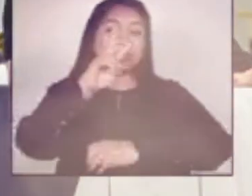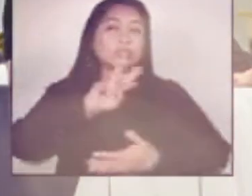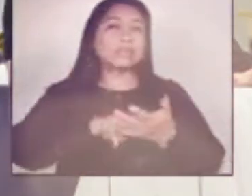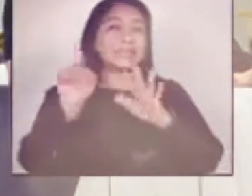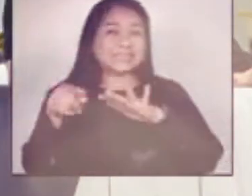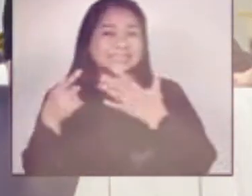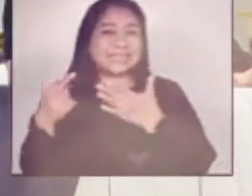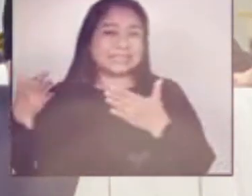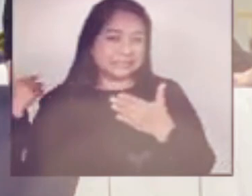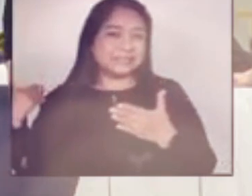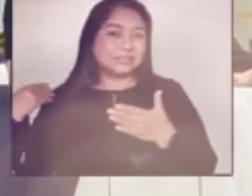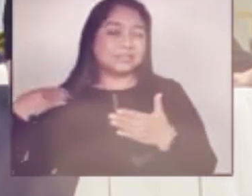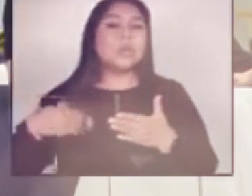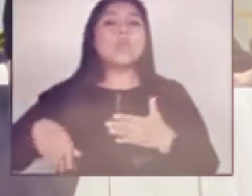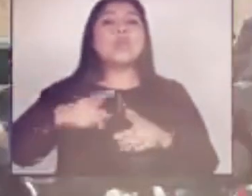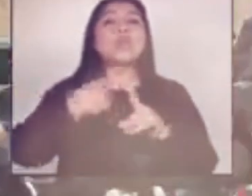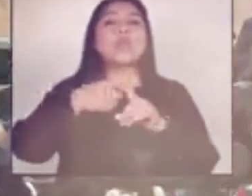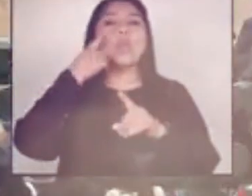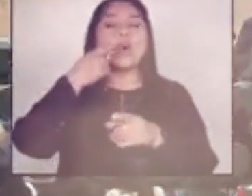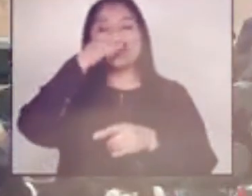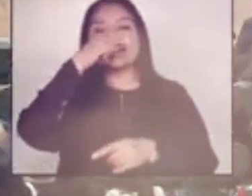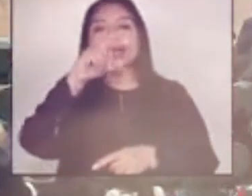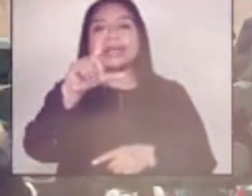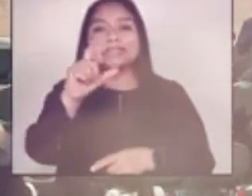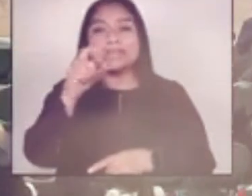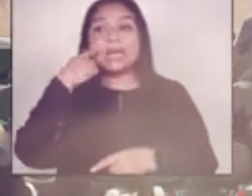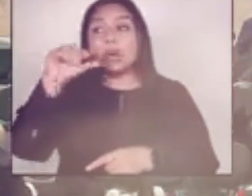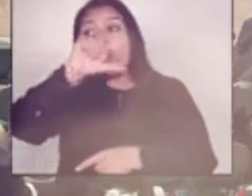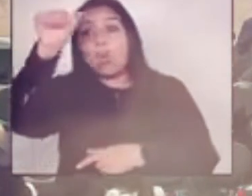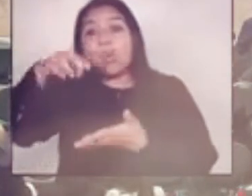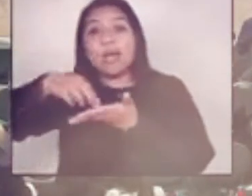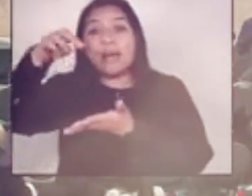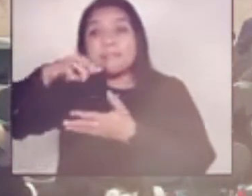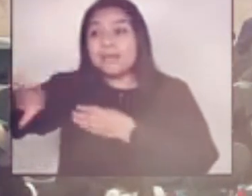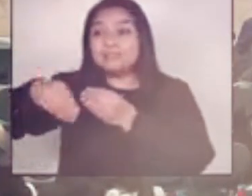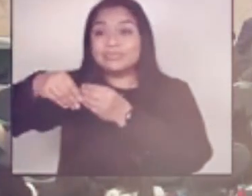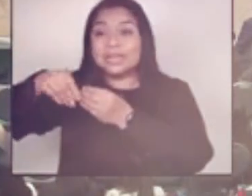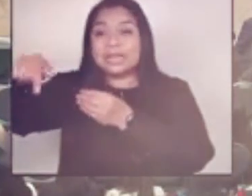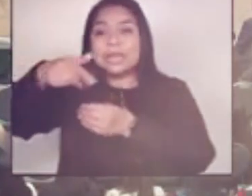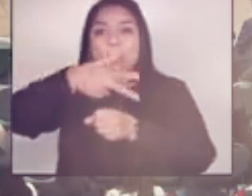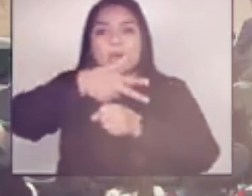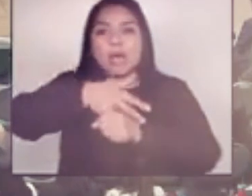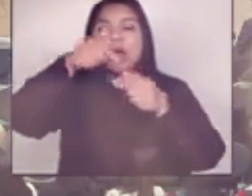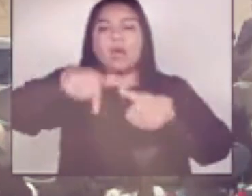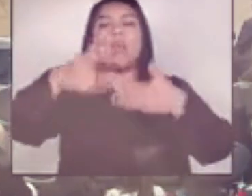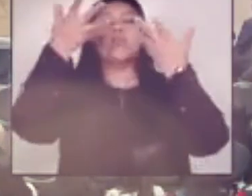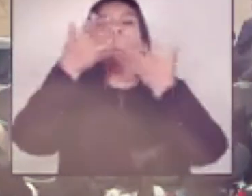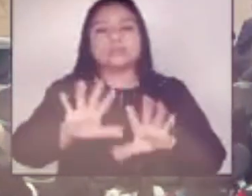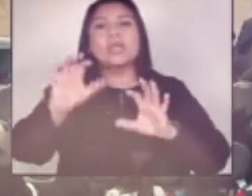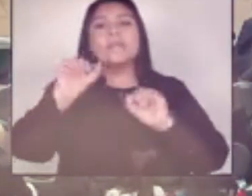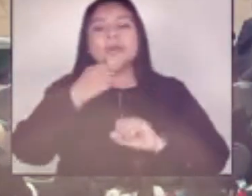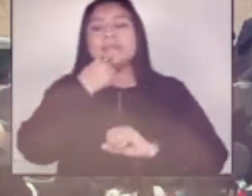2016, cuando el tratado se suscribió con el resto de las naciones centroamericanas, y hoy finalmente podemos cerrar